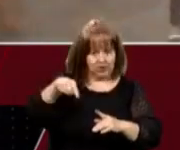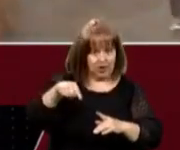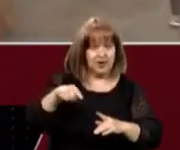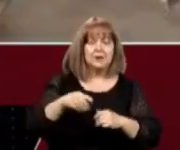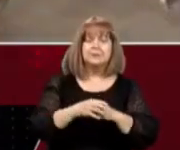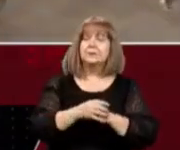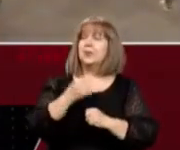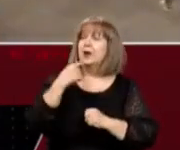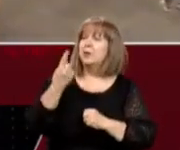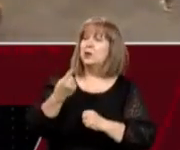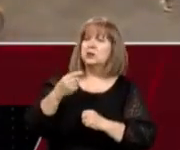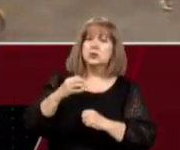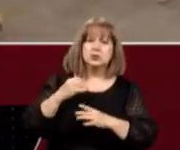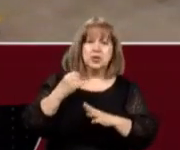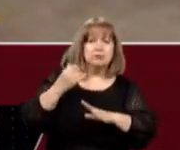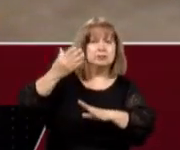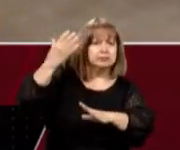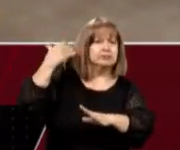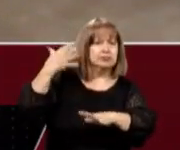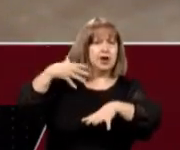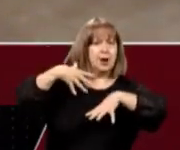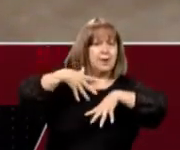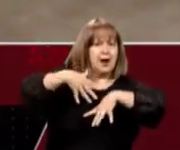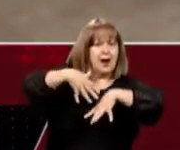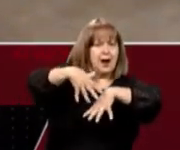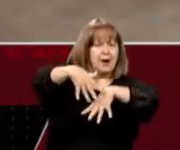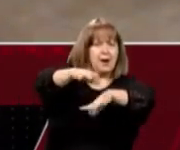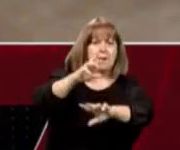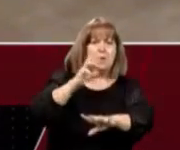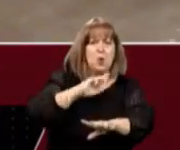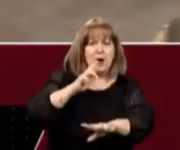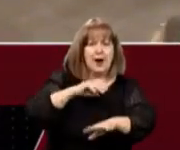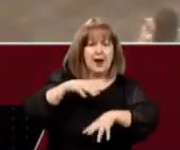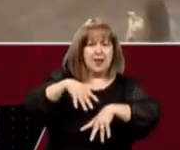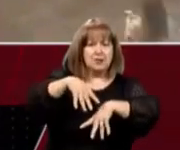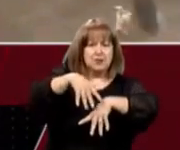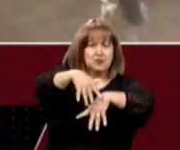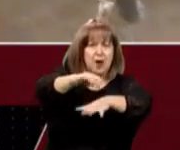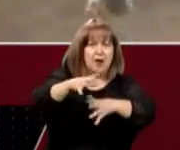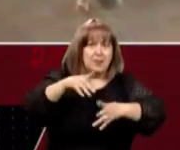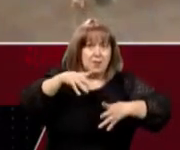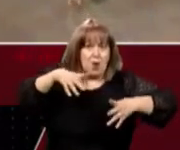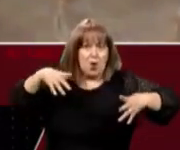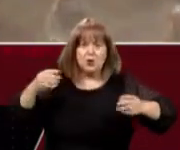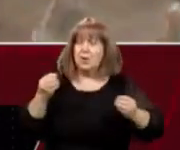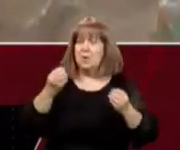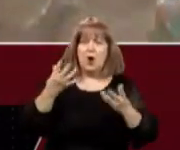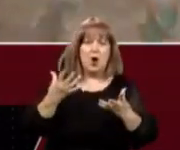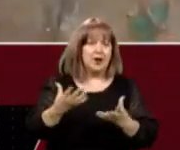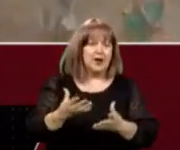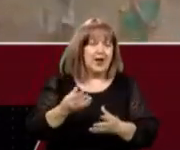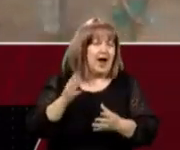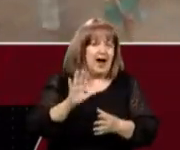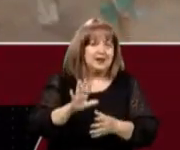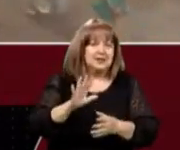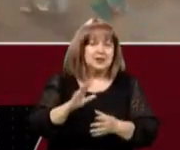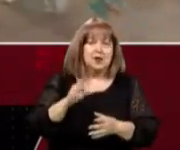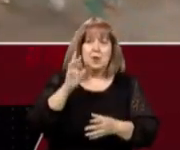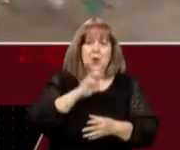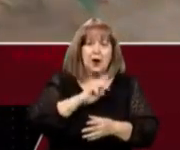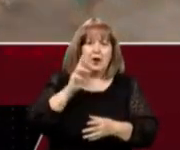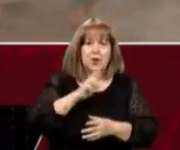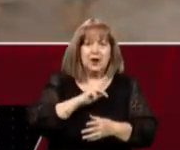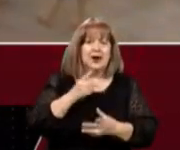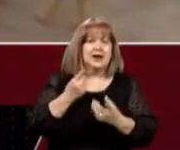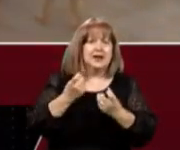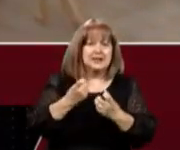tiempo que la marcha de 8M es de las más convocantes de Mendoza en todo el año. ¿Por qué crees vos que todavía tantas mujeres